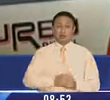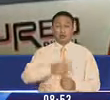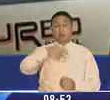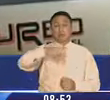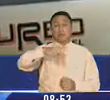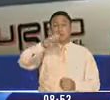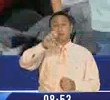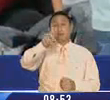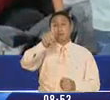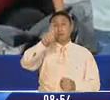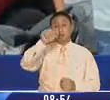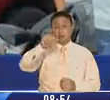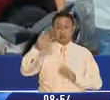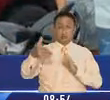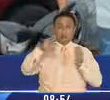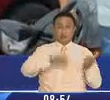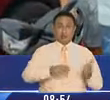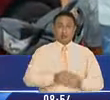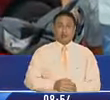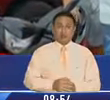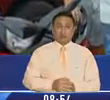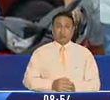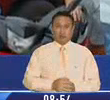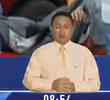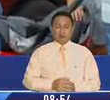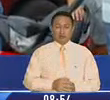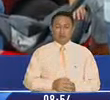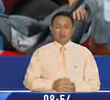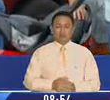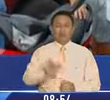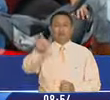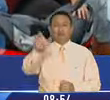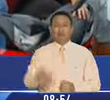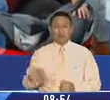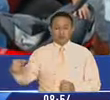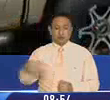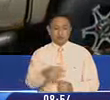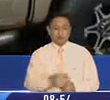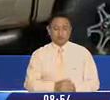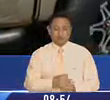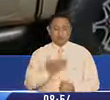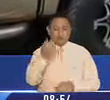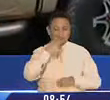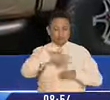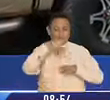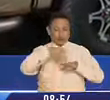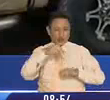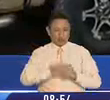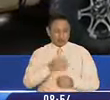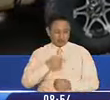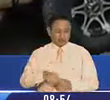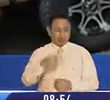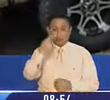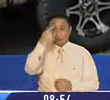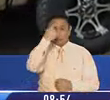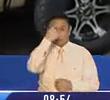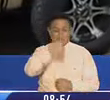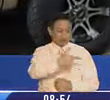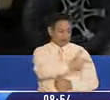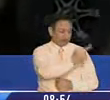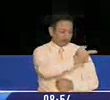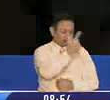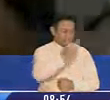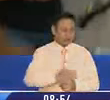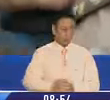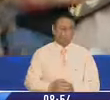de contado. Por la forma como fue asesinado, el pistolero demostró ser un sicario profesional. Los tiros fueron a la altura de la